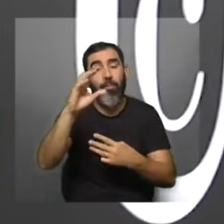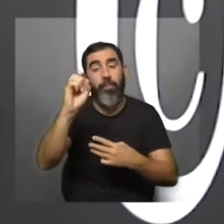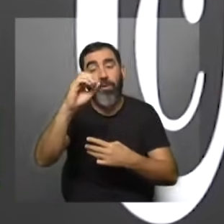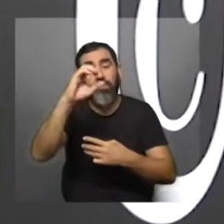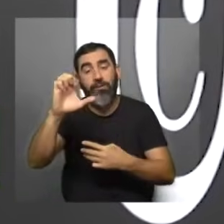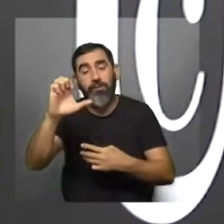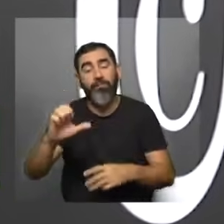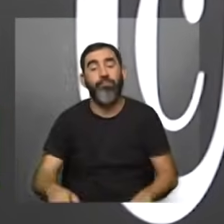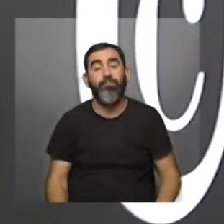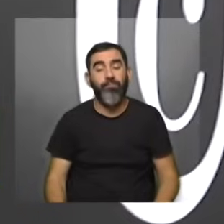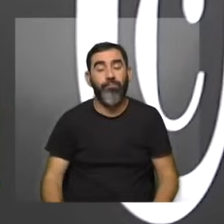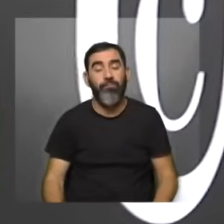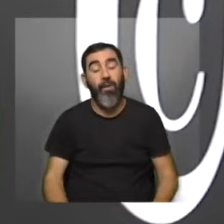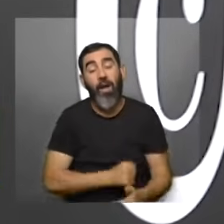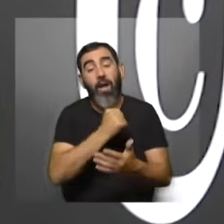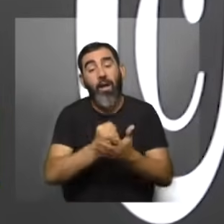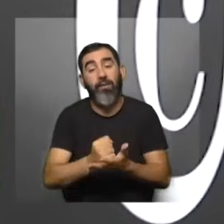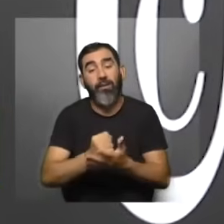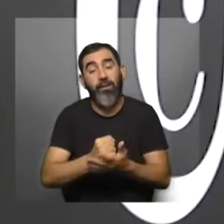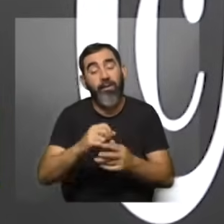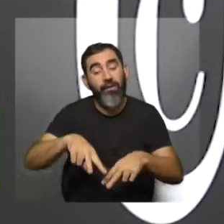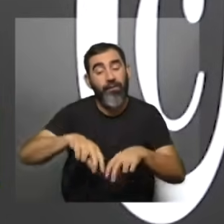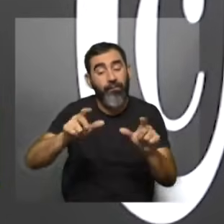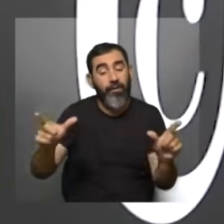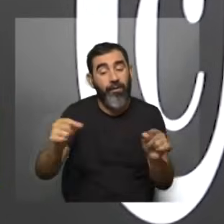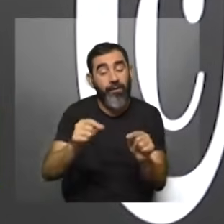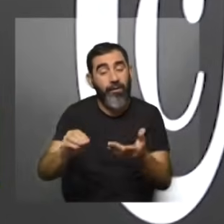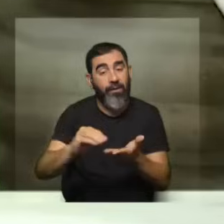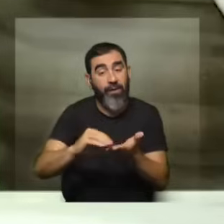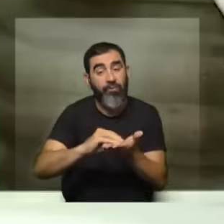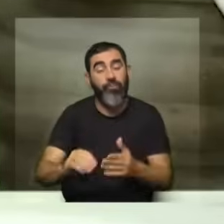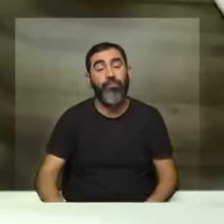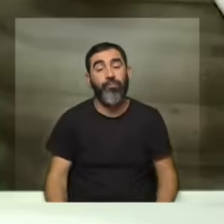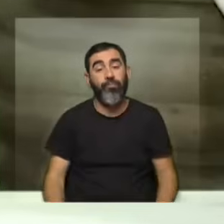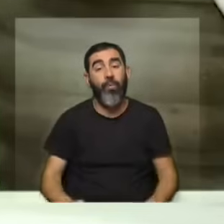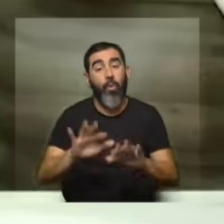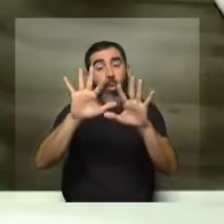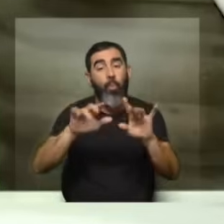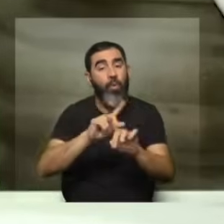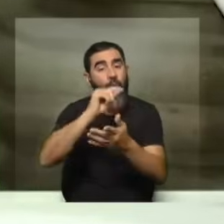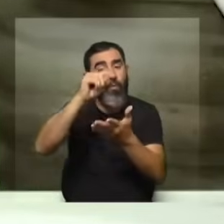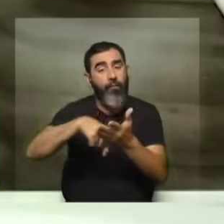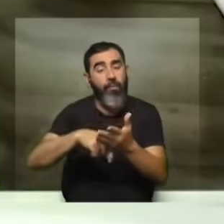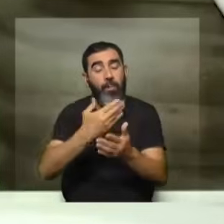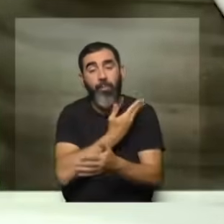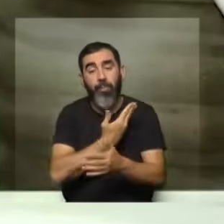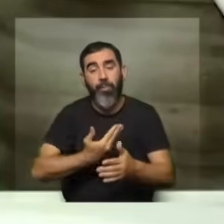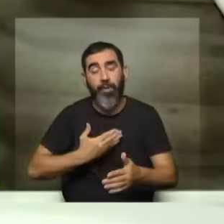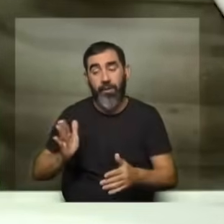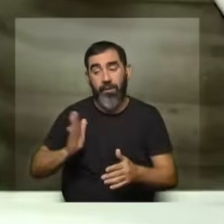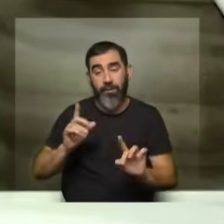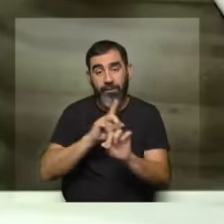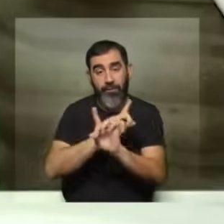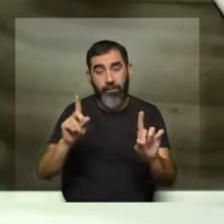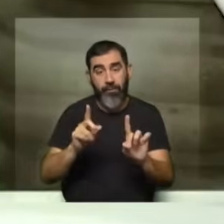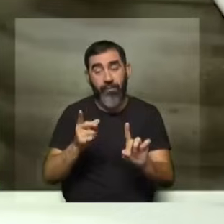administrativos, Marcelo Peche, mientras se sustancia la investigación administrativa. El comunicado no fue firmado por la presidenta Doris Morales, lo